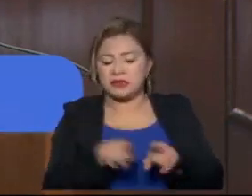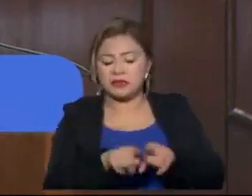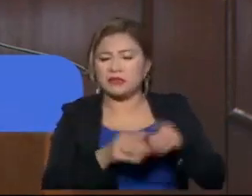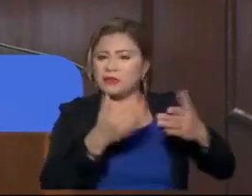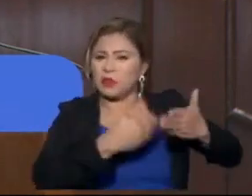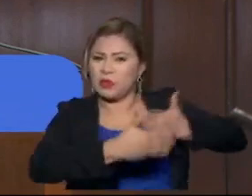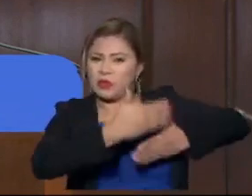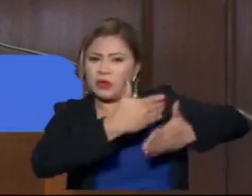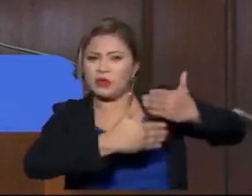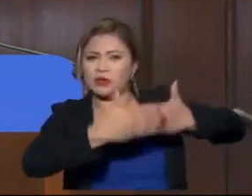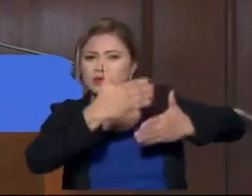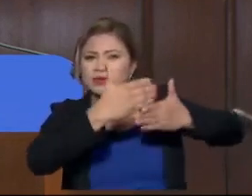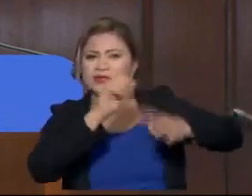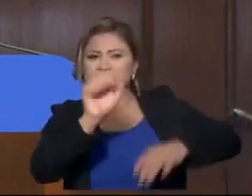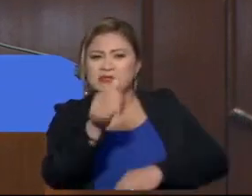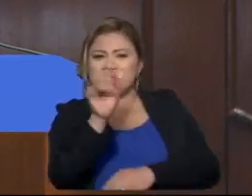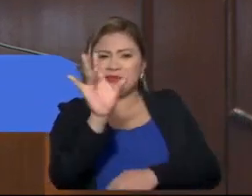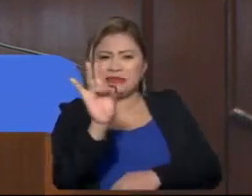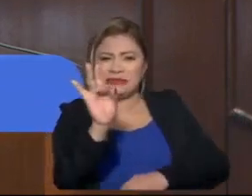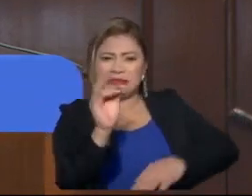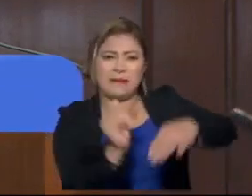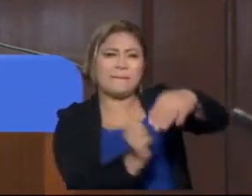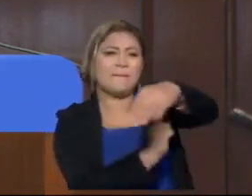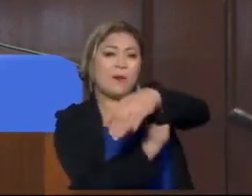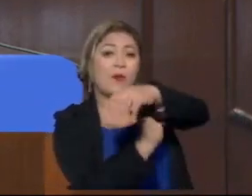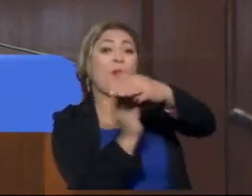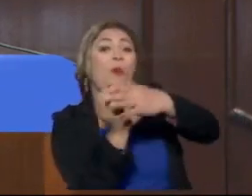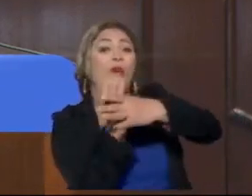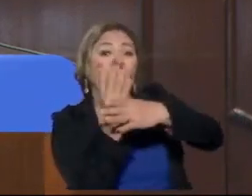construcción de 17 puentes.